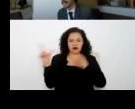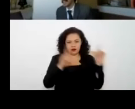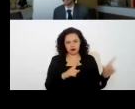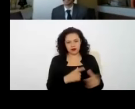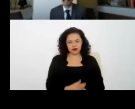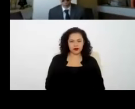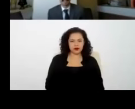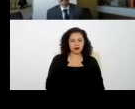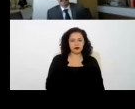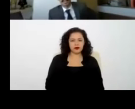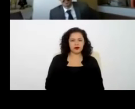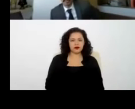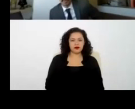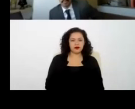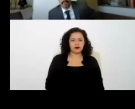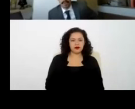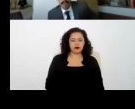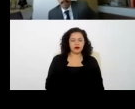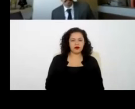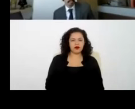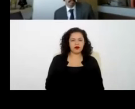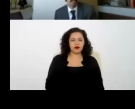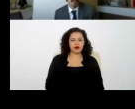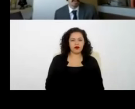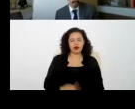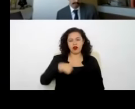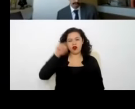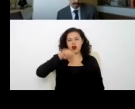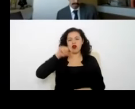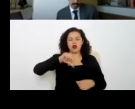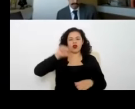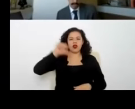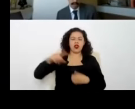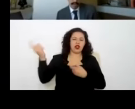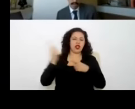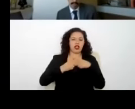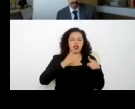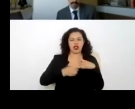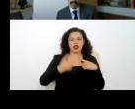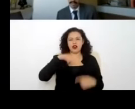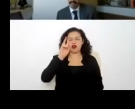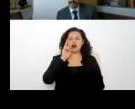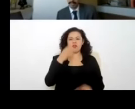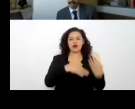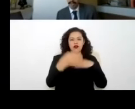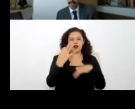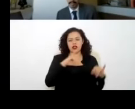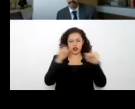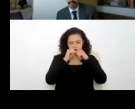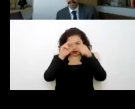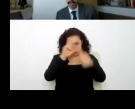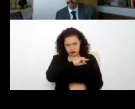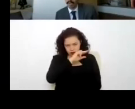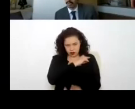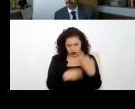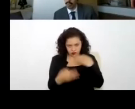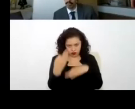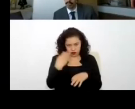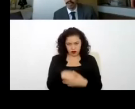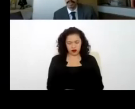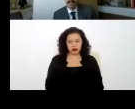Quería saber quiénes están aquí hoy, pero por lo que veo, pues todos son instituciones de asistencia privada. Entonces me imagino